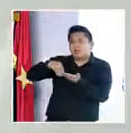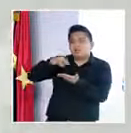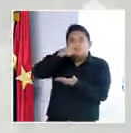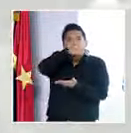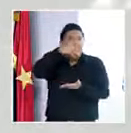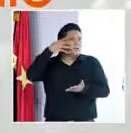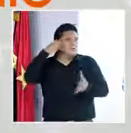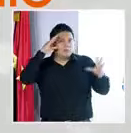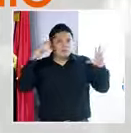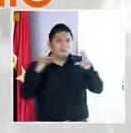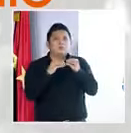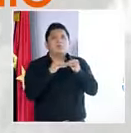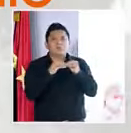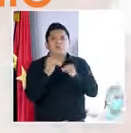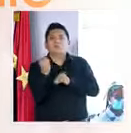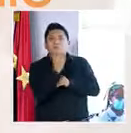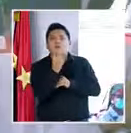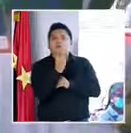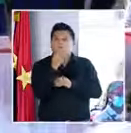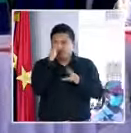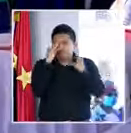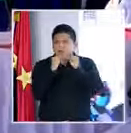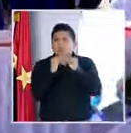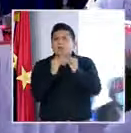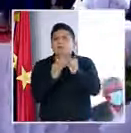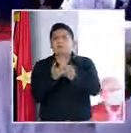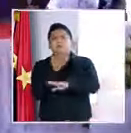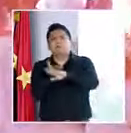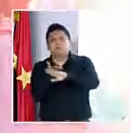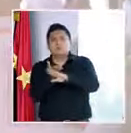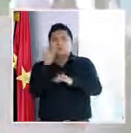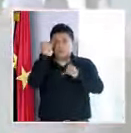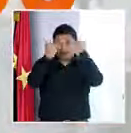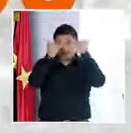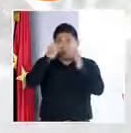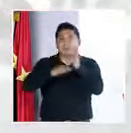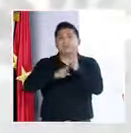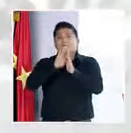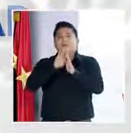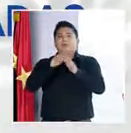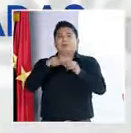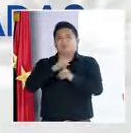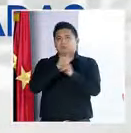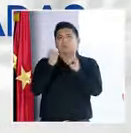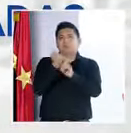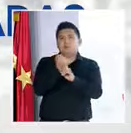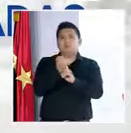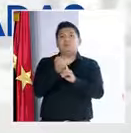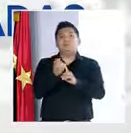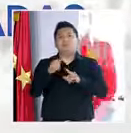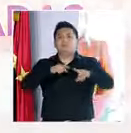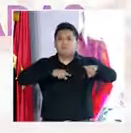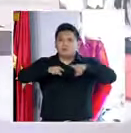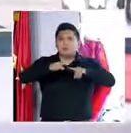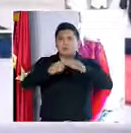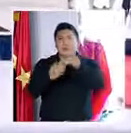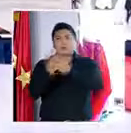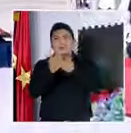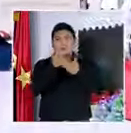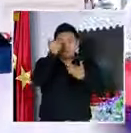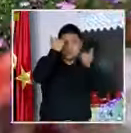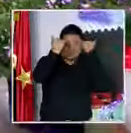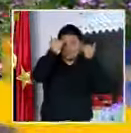conjuntas con el Departamento de Santander que ayuden a promover el desarrollo económico y social del territorio, así como la competitividad e